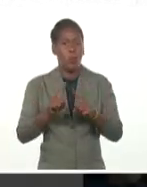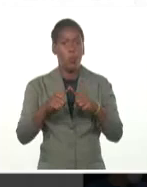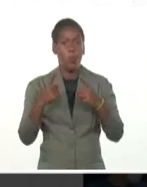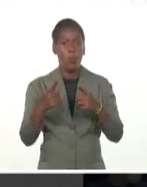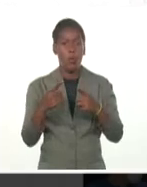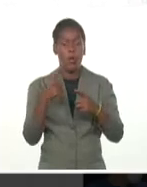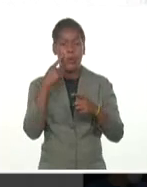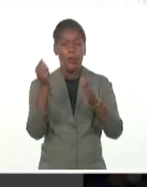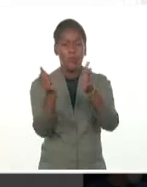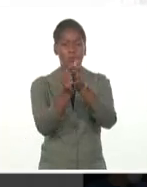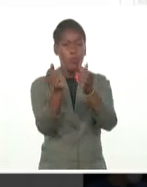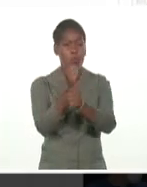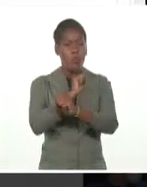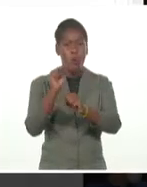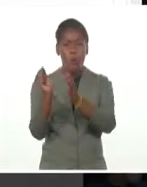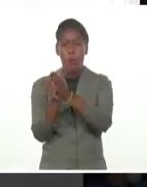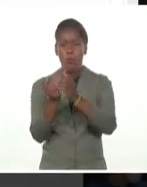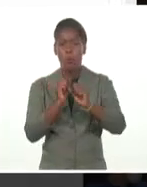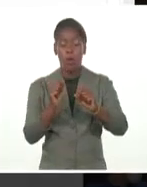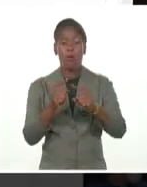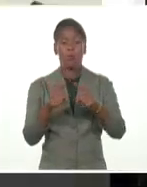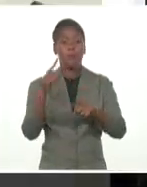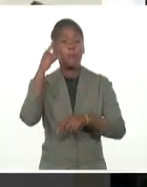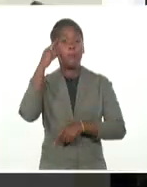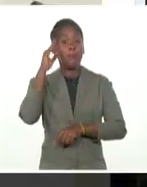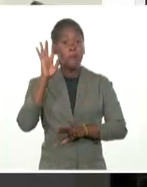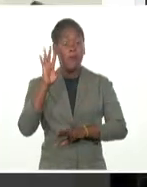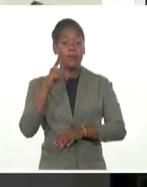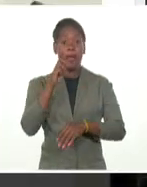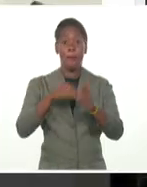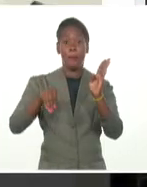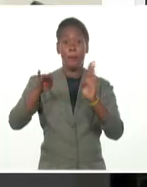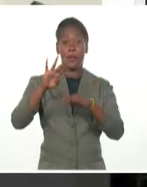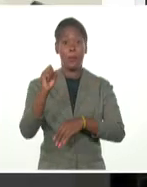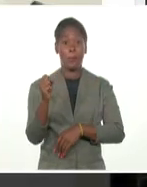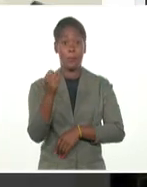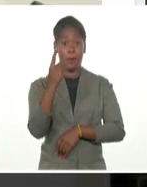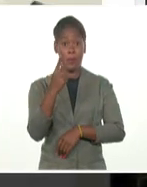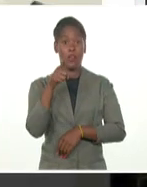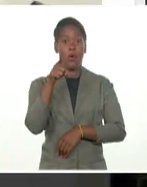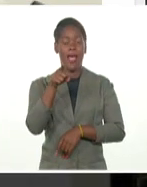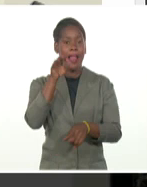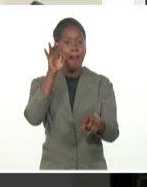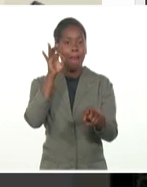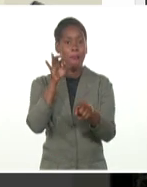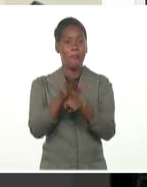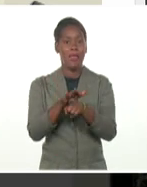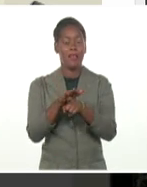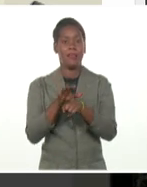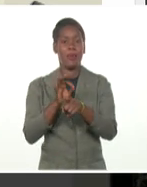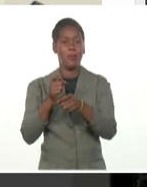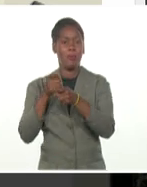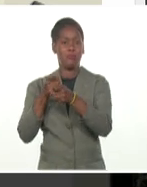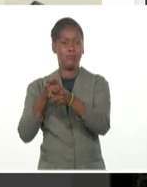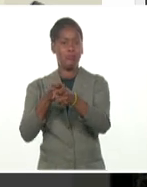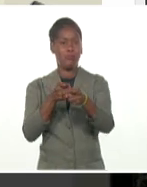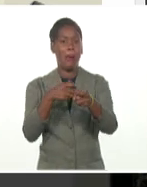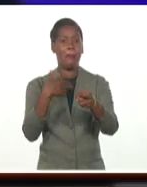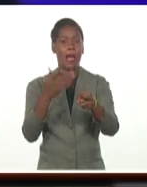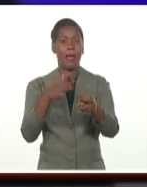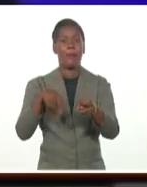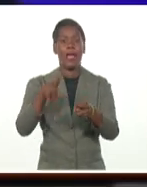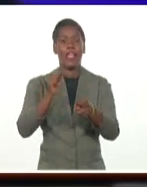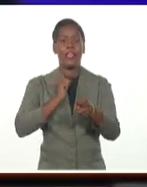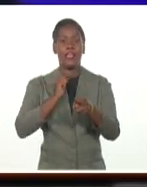el primer ministro israelí Benjamín Netanyahu provocara la crisis para mantenerse en el gobierno tras